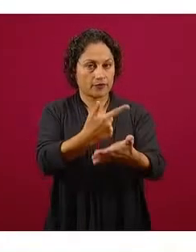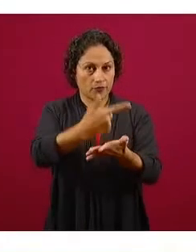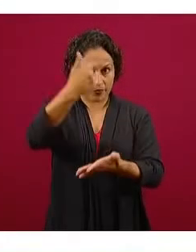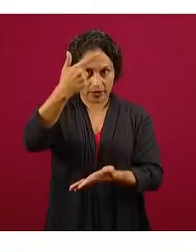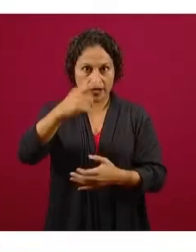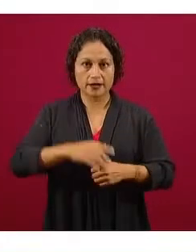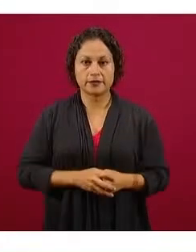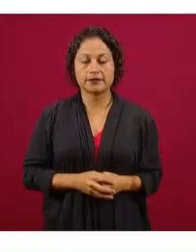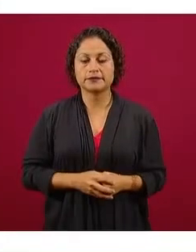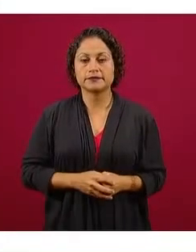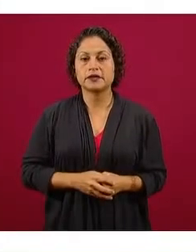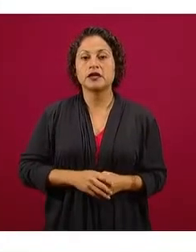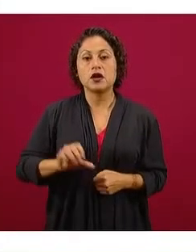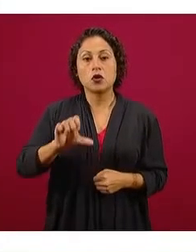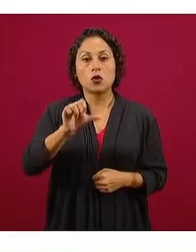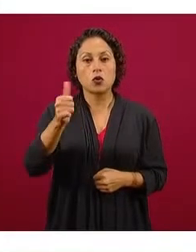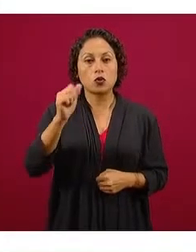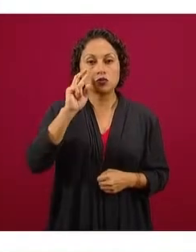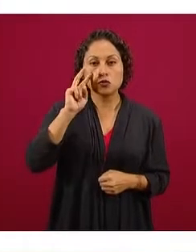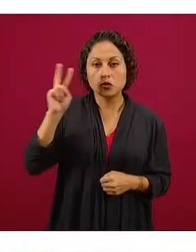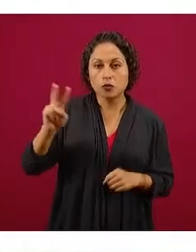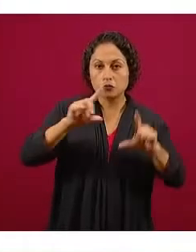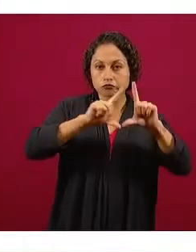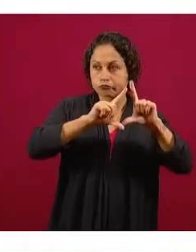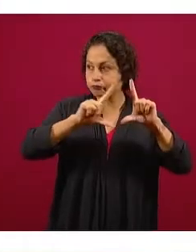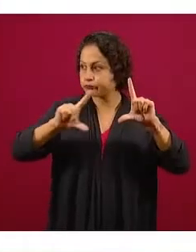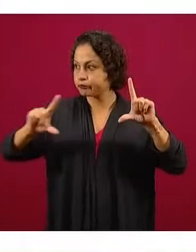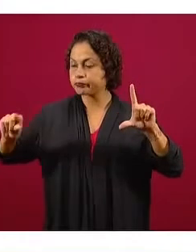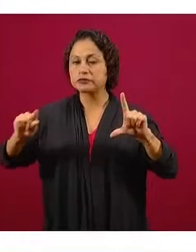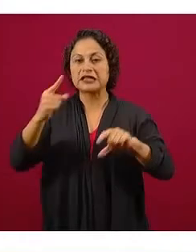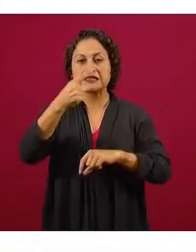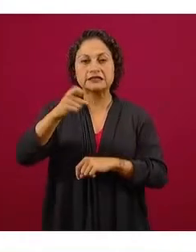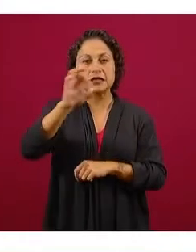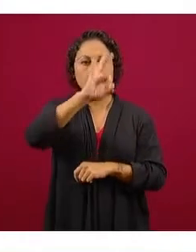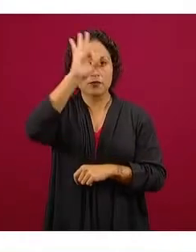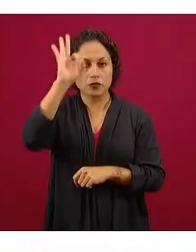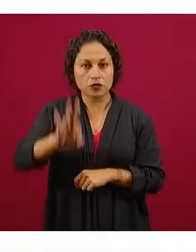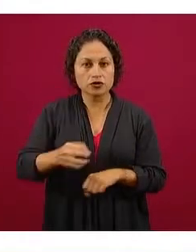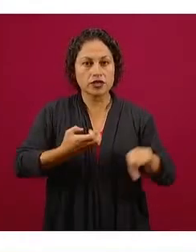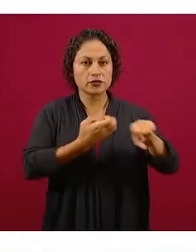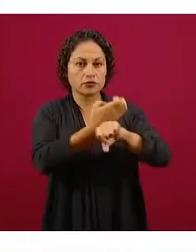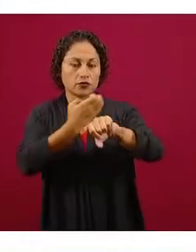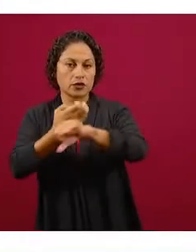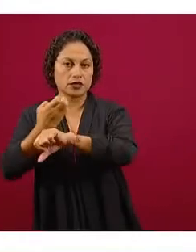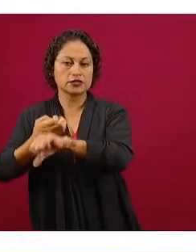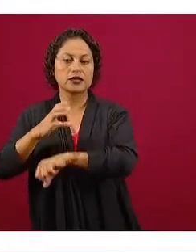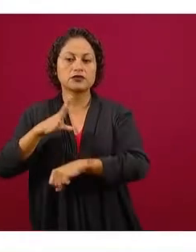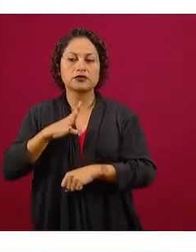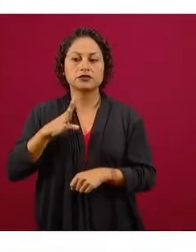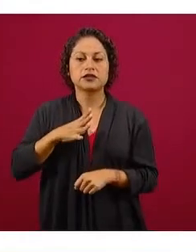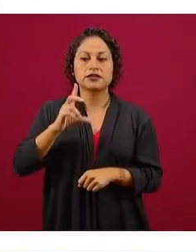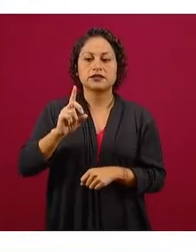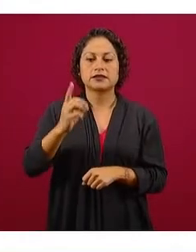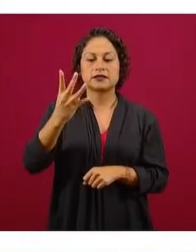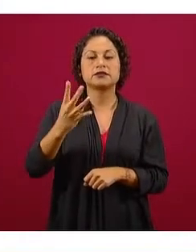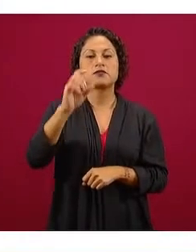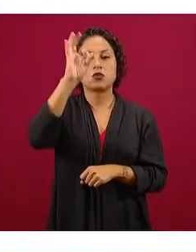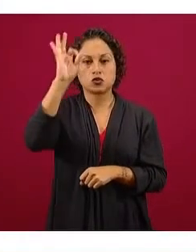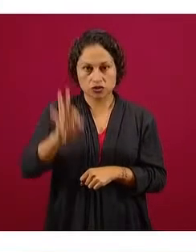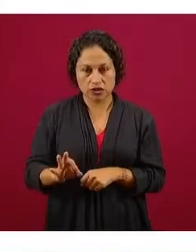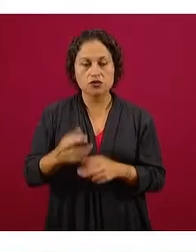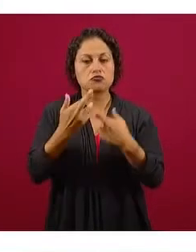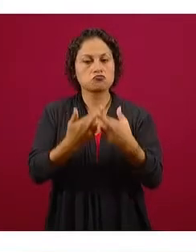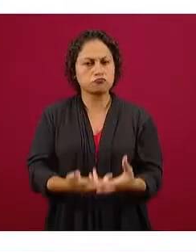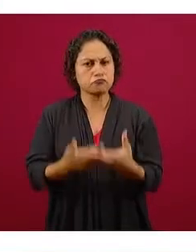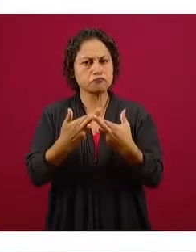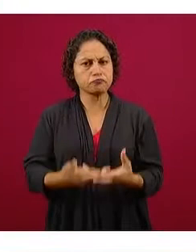que todos los estados, el 100% de los estados tienen al menos 36% de disponibilidad, lo cual está por encima de